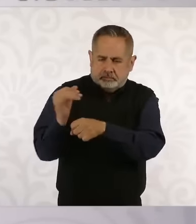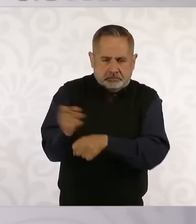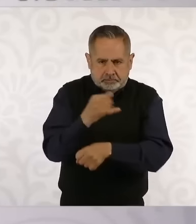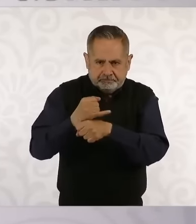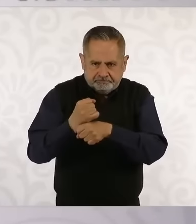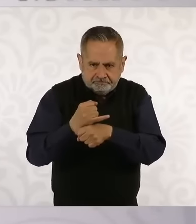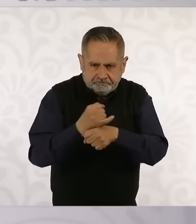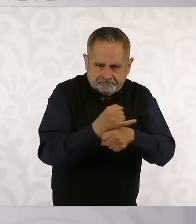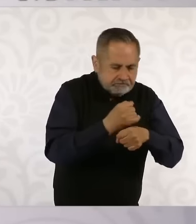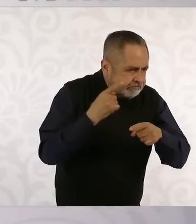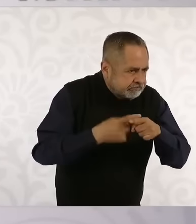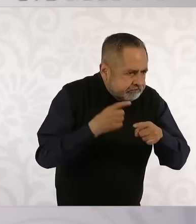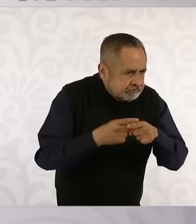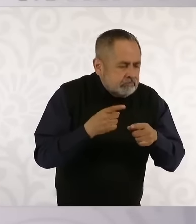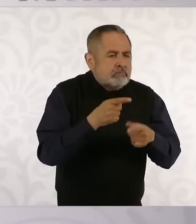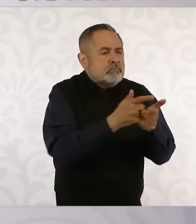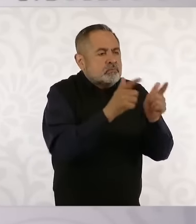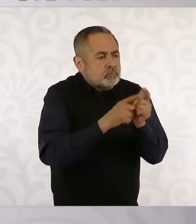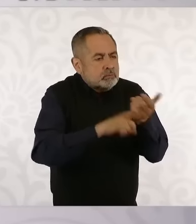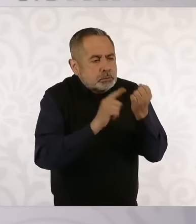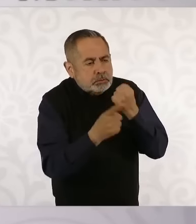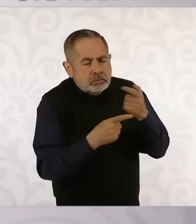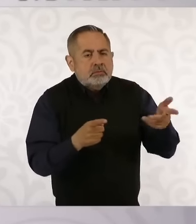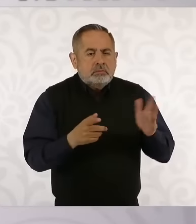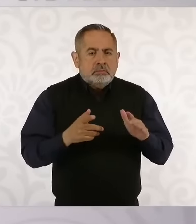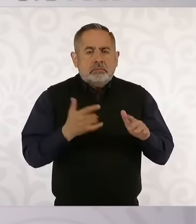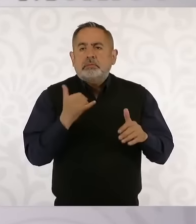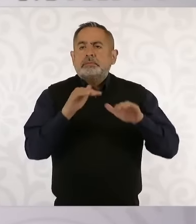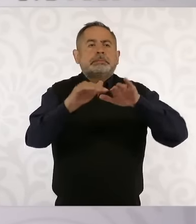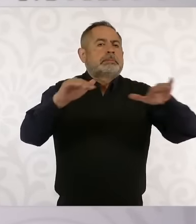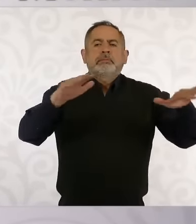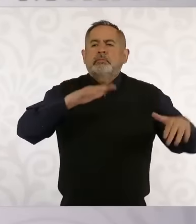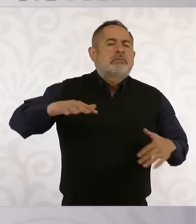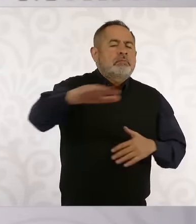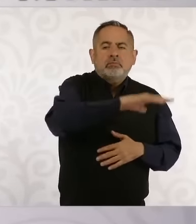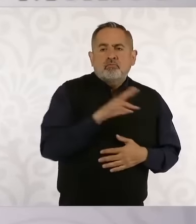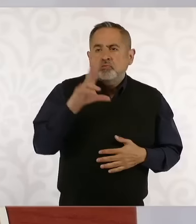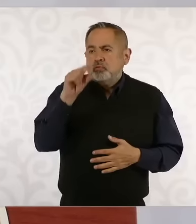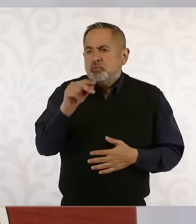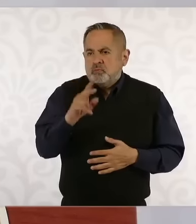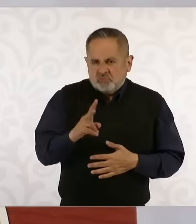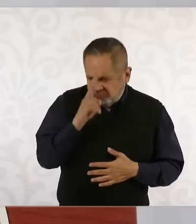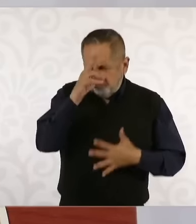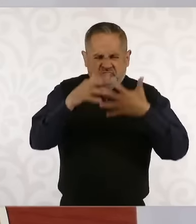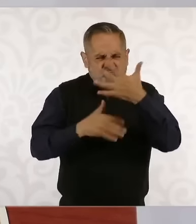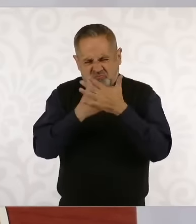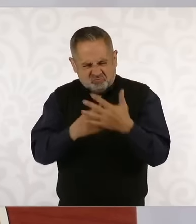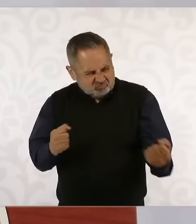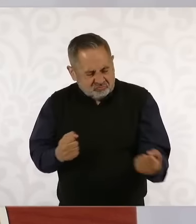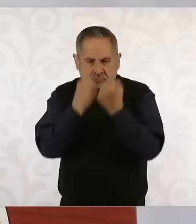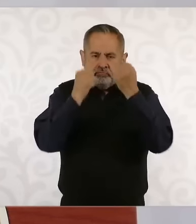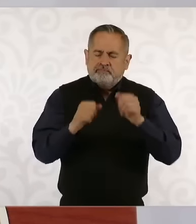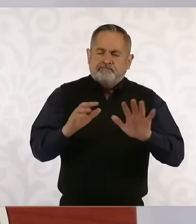investigue de quiénes son estos grupos y llamar a todos en México al no uso de la violencia.